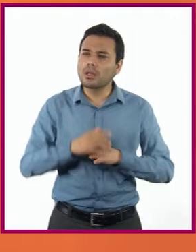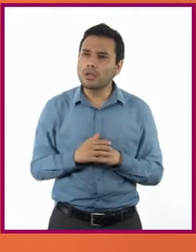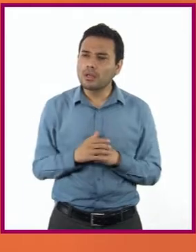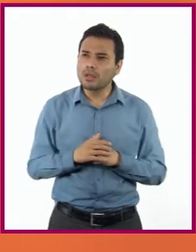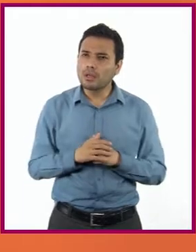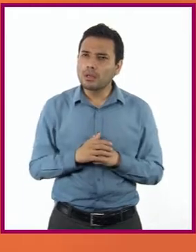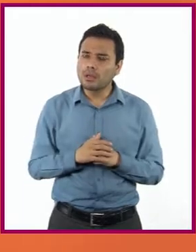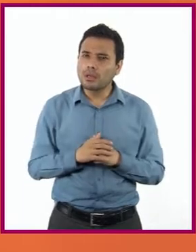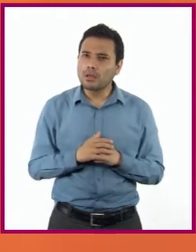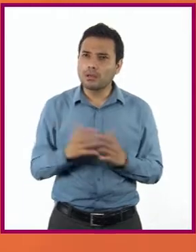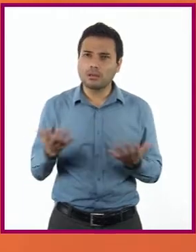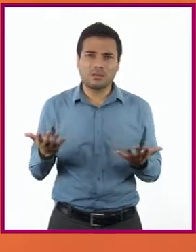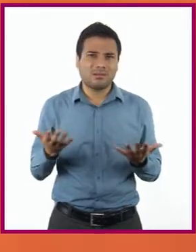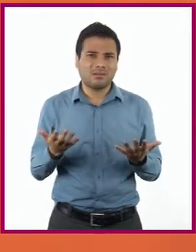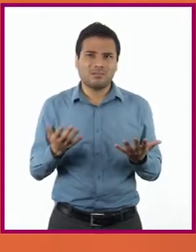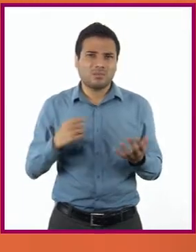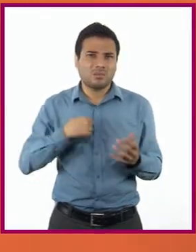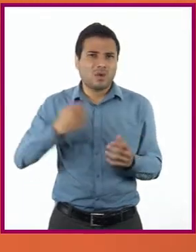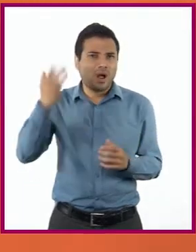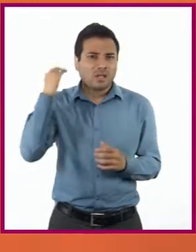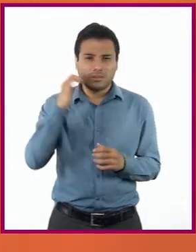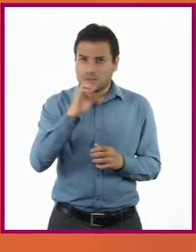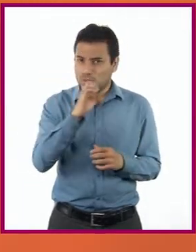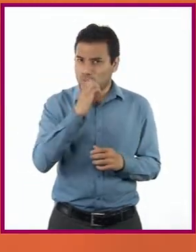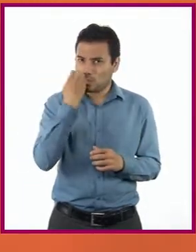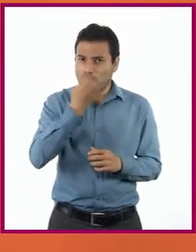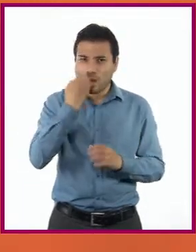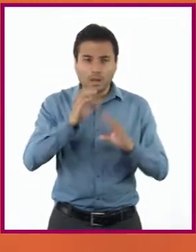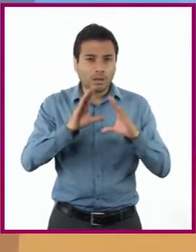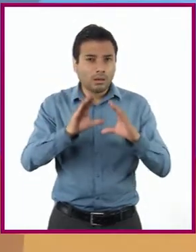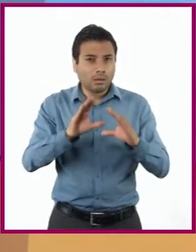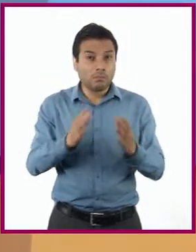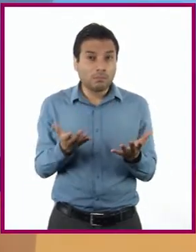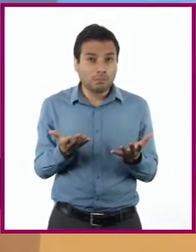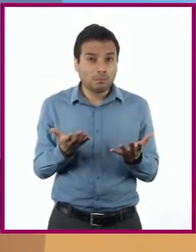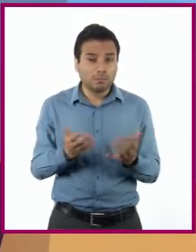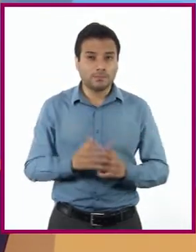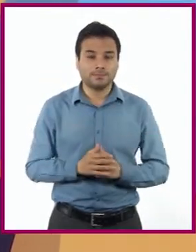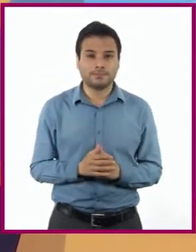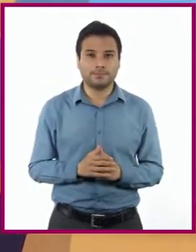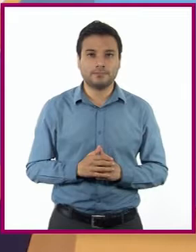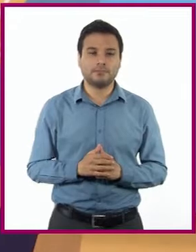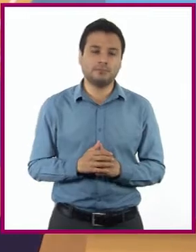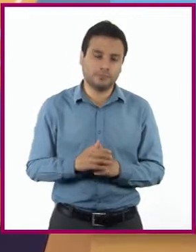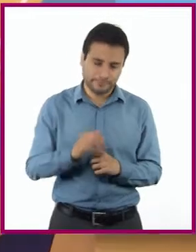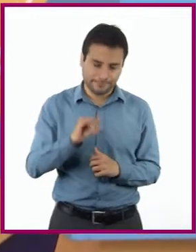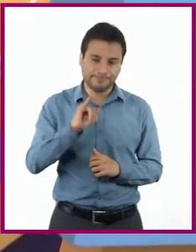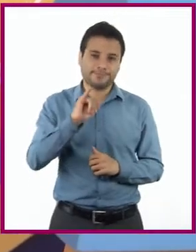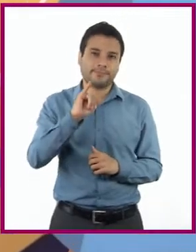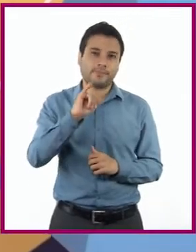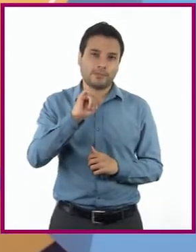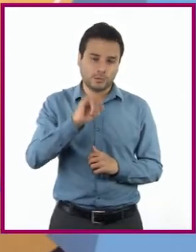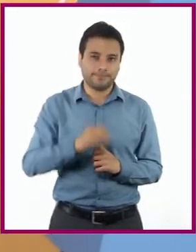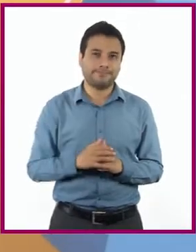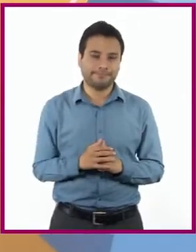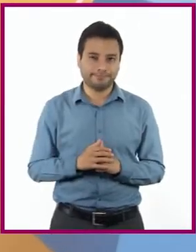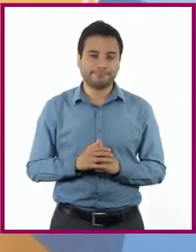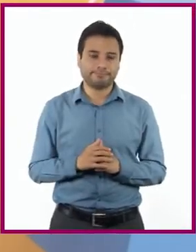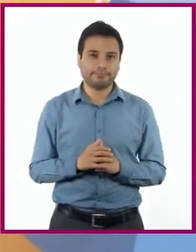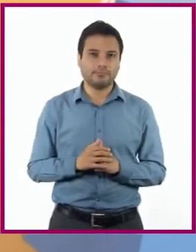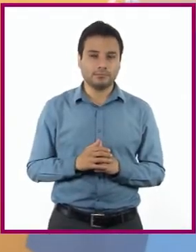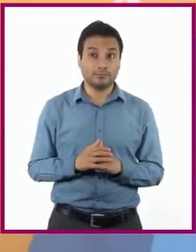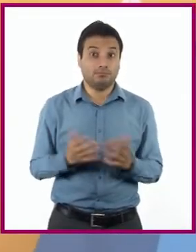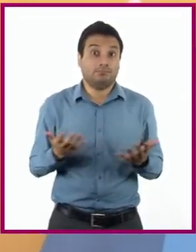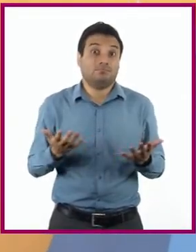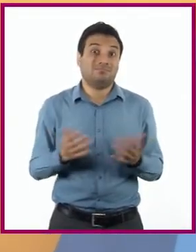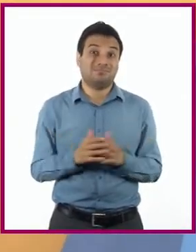durante toda la vida escolar hemos aprendido que así es. Pues sí, lo que me sorprendió más fue